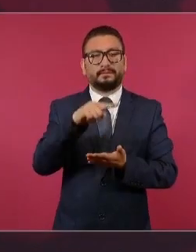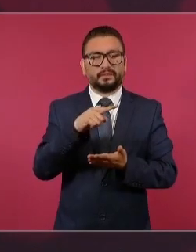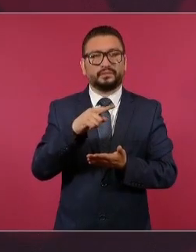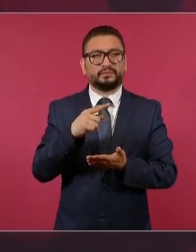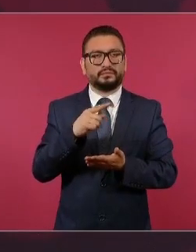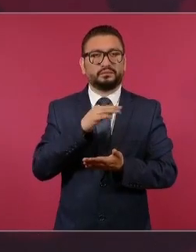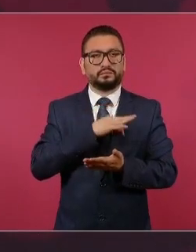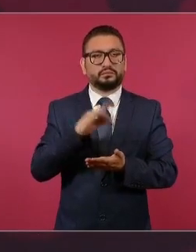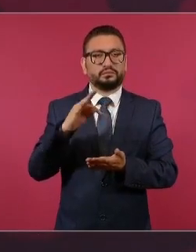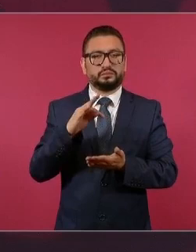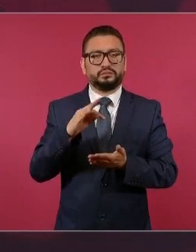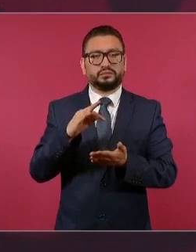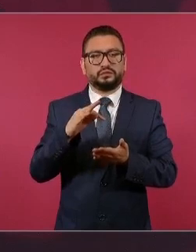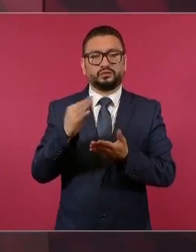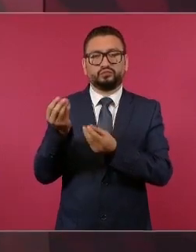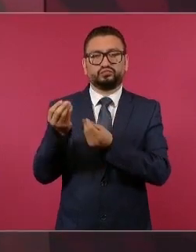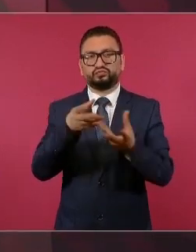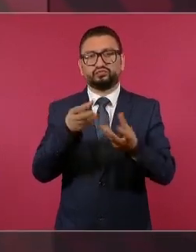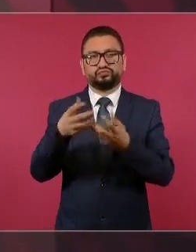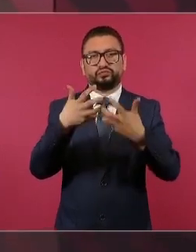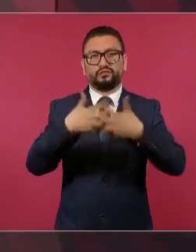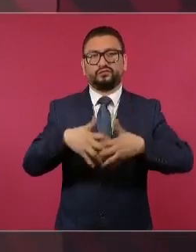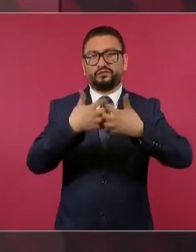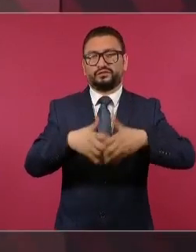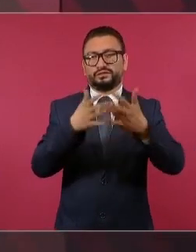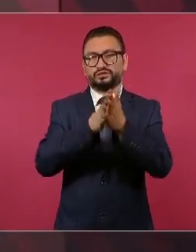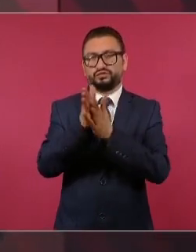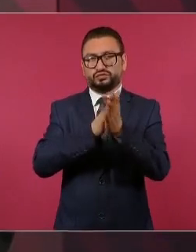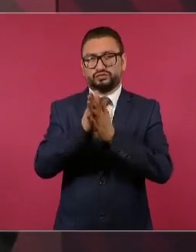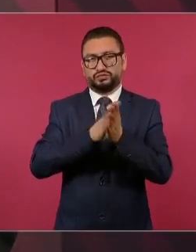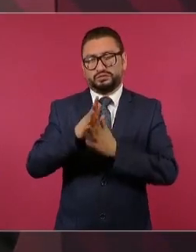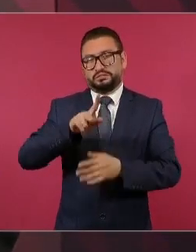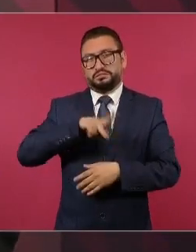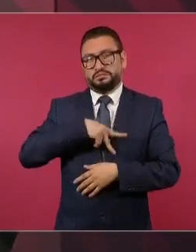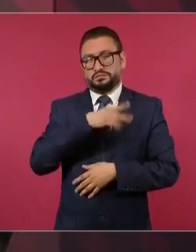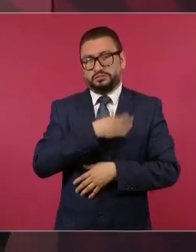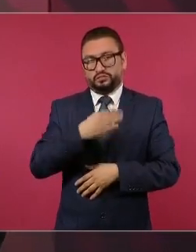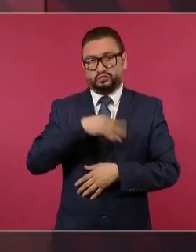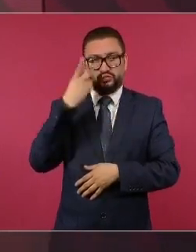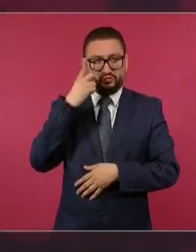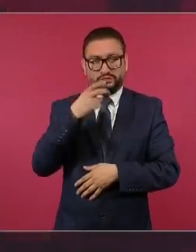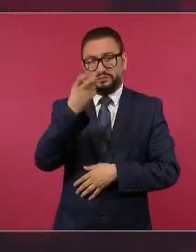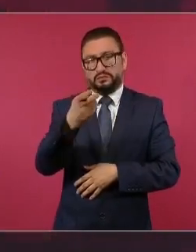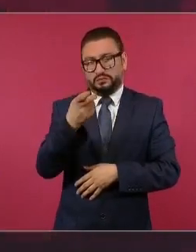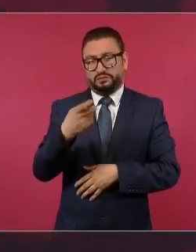se alimentara la fábrica de chocolates de mis hijos,